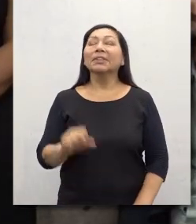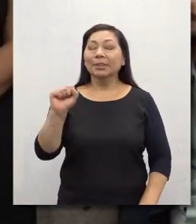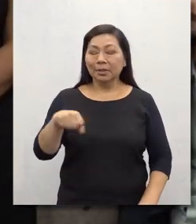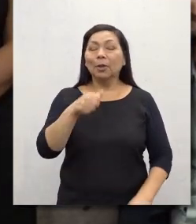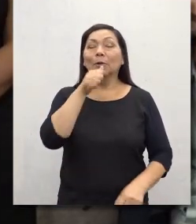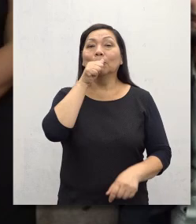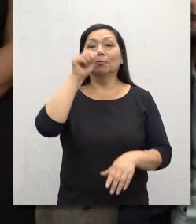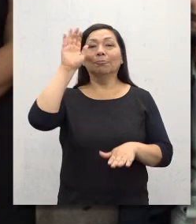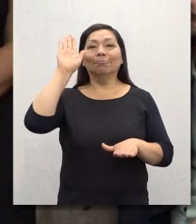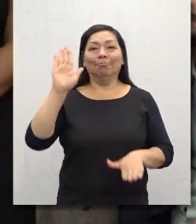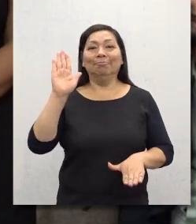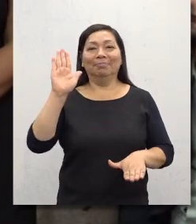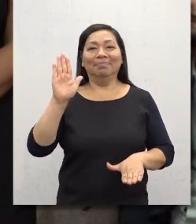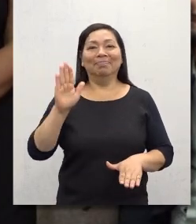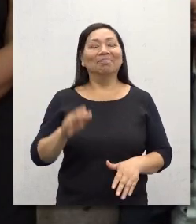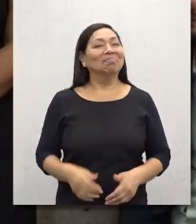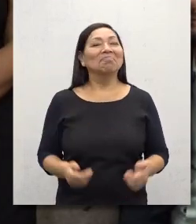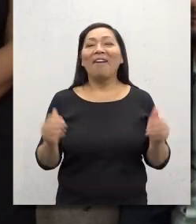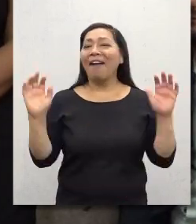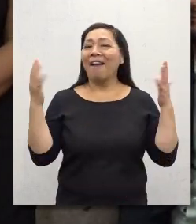Sí, juro. Muy bien.